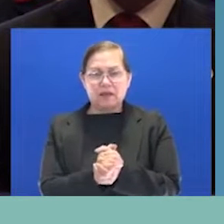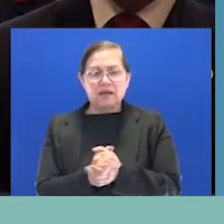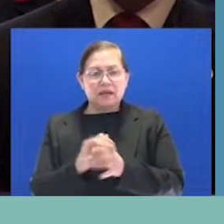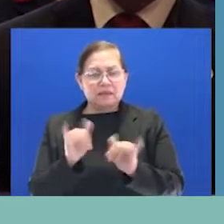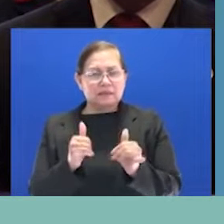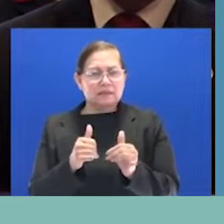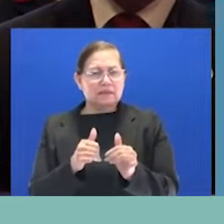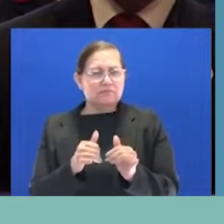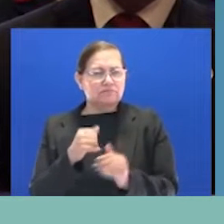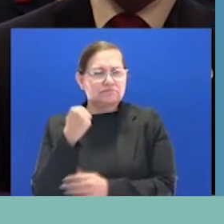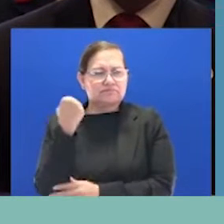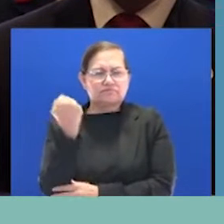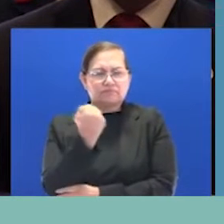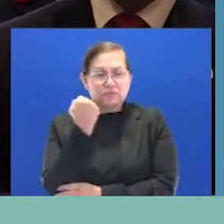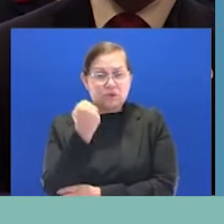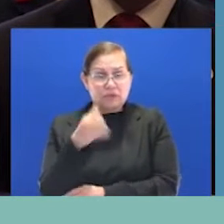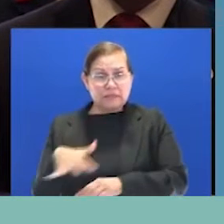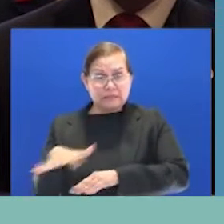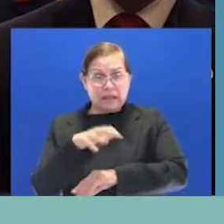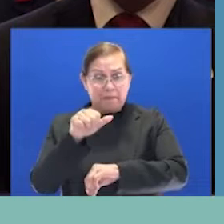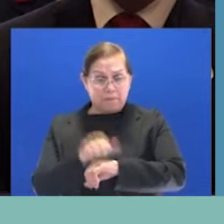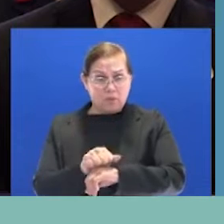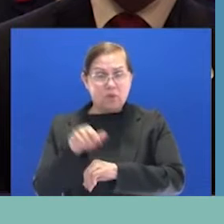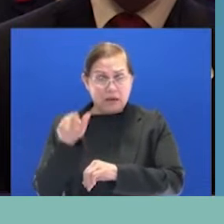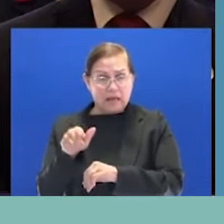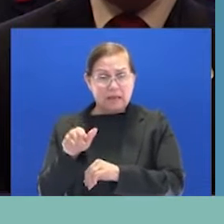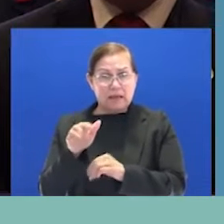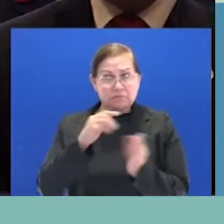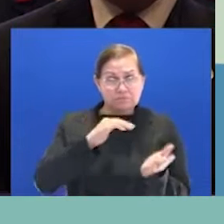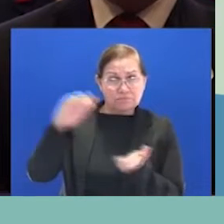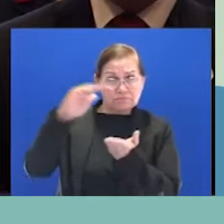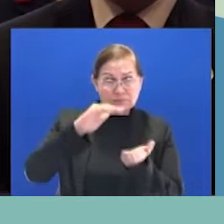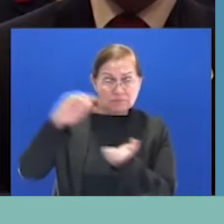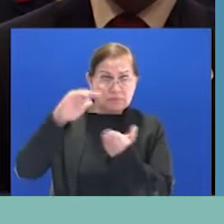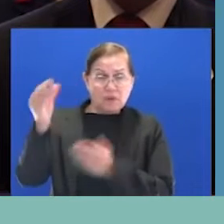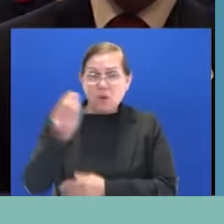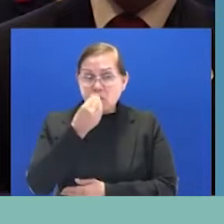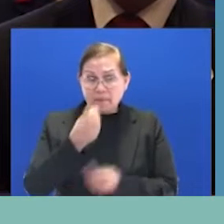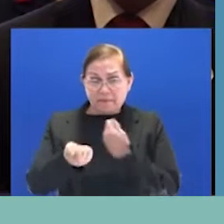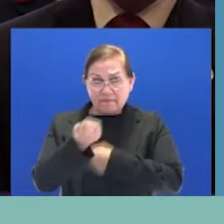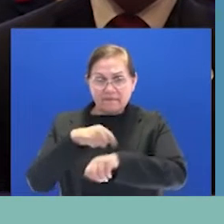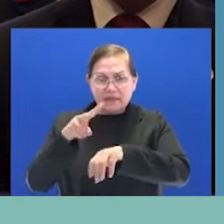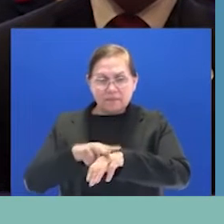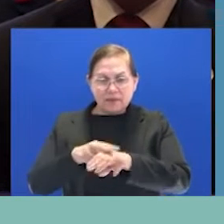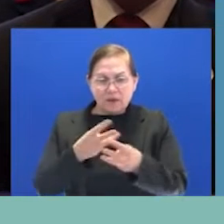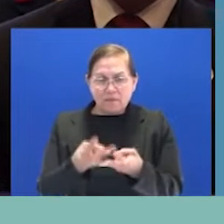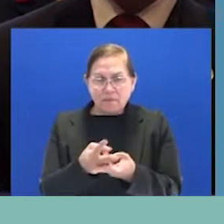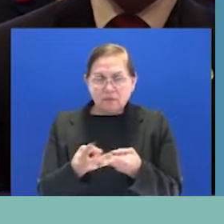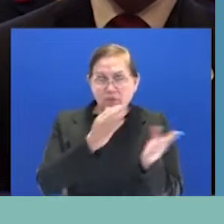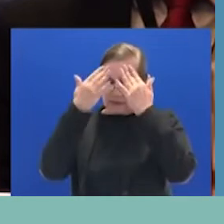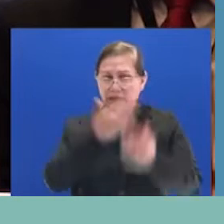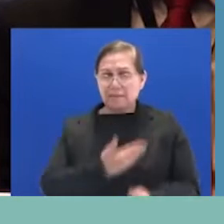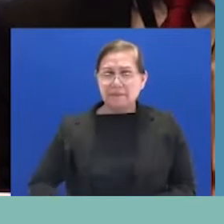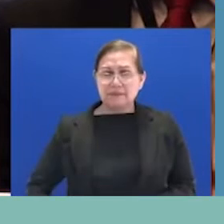de un importante importador neto de alimentos, abrirá una plataforma inmensa para nuestros sectores